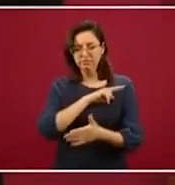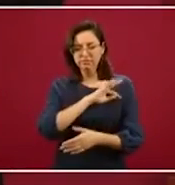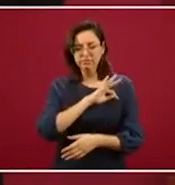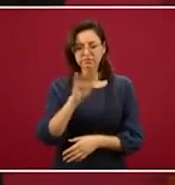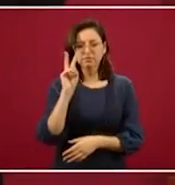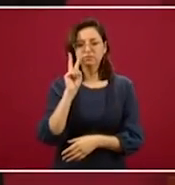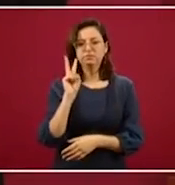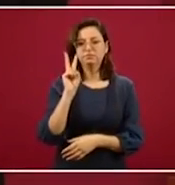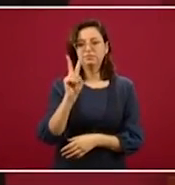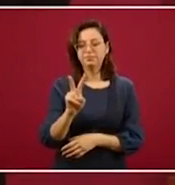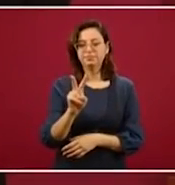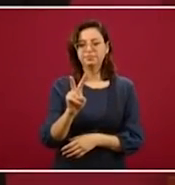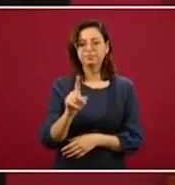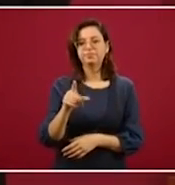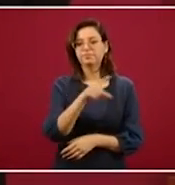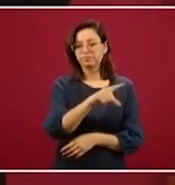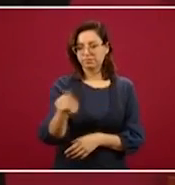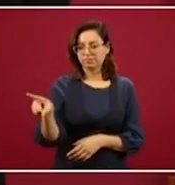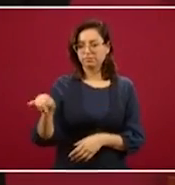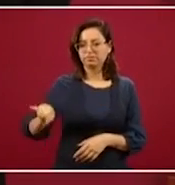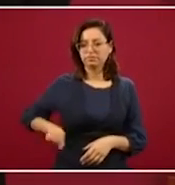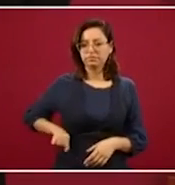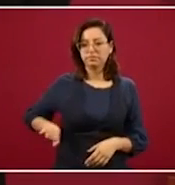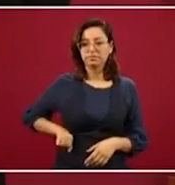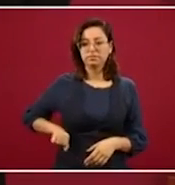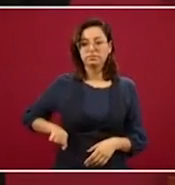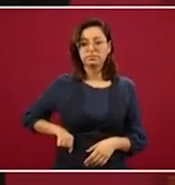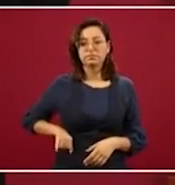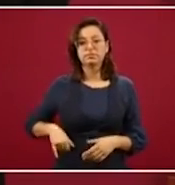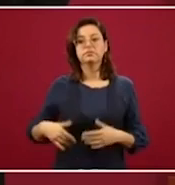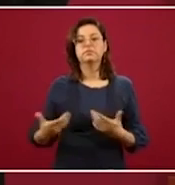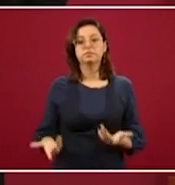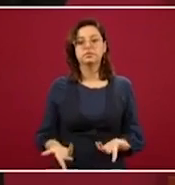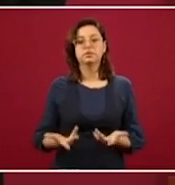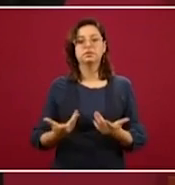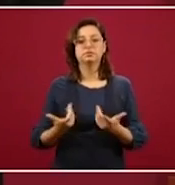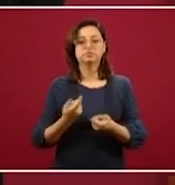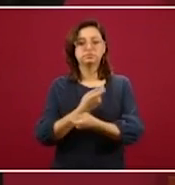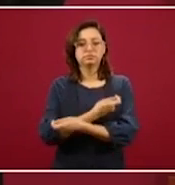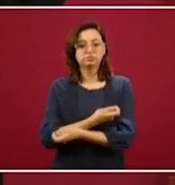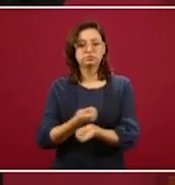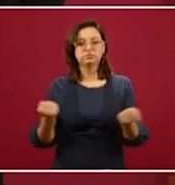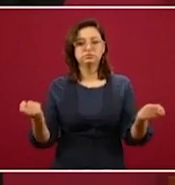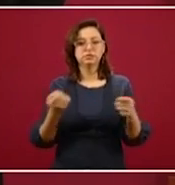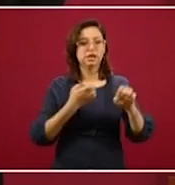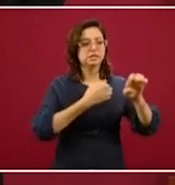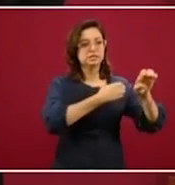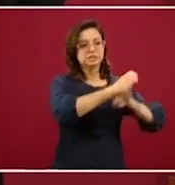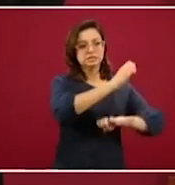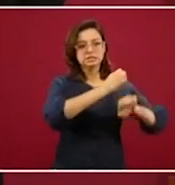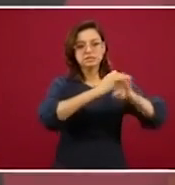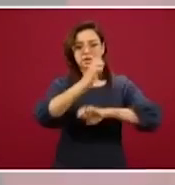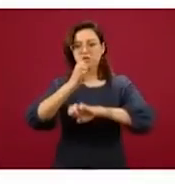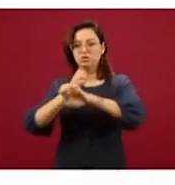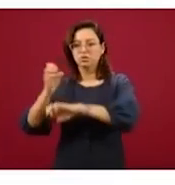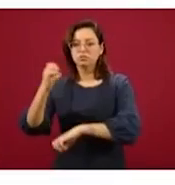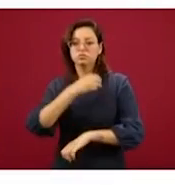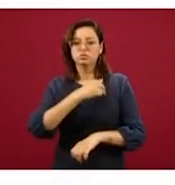que ustedes mismos estaban interesados en conocer, cómo se va a distribuir de manera estatal y de manera